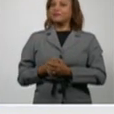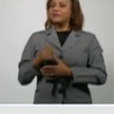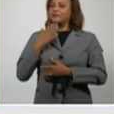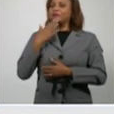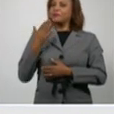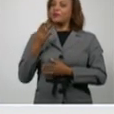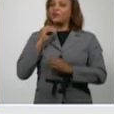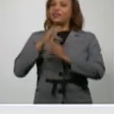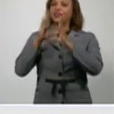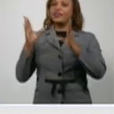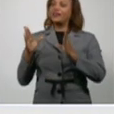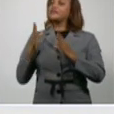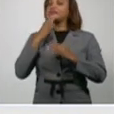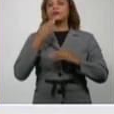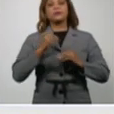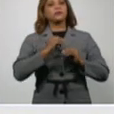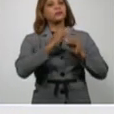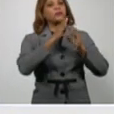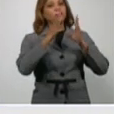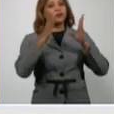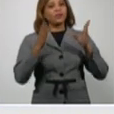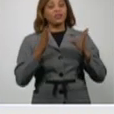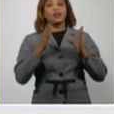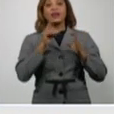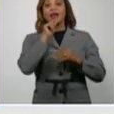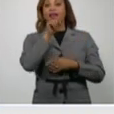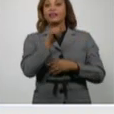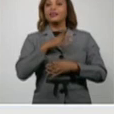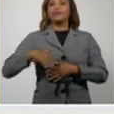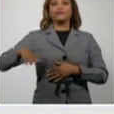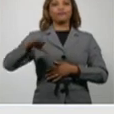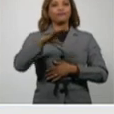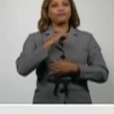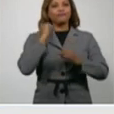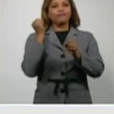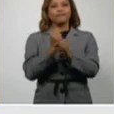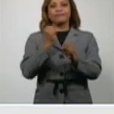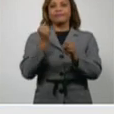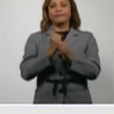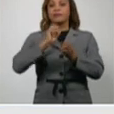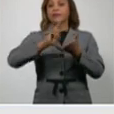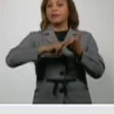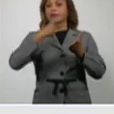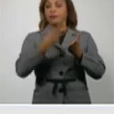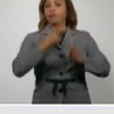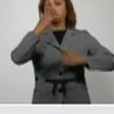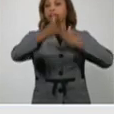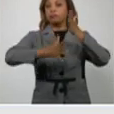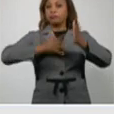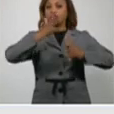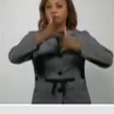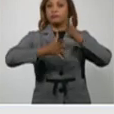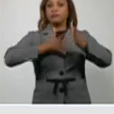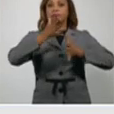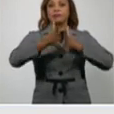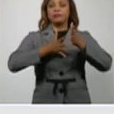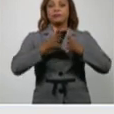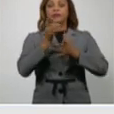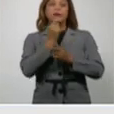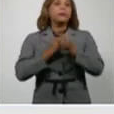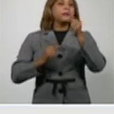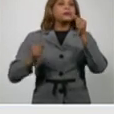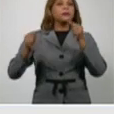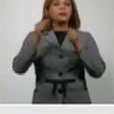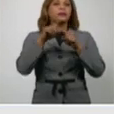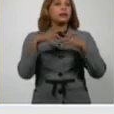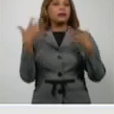día, Gisela, a ti, a todo el equipo de trabajo, la intérprete de lenguas de señas y sobre todo a todas las